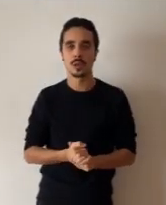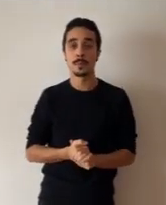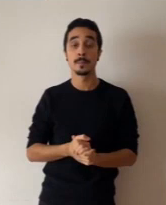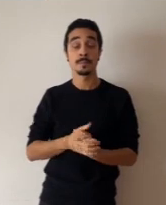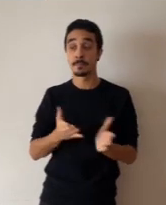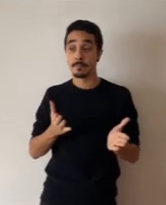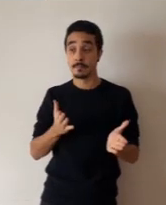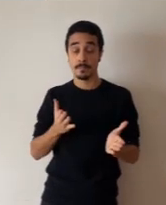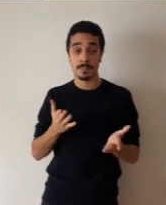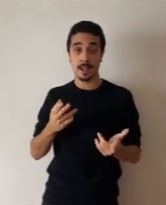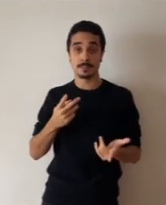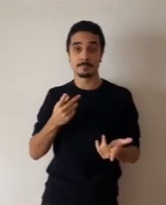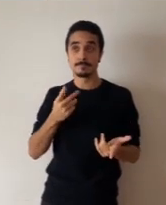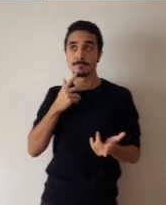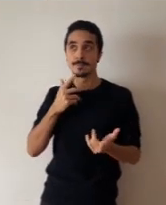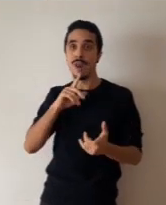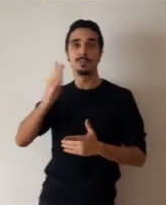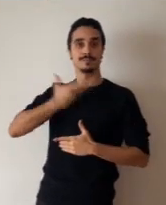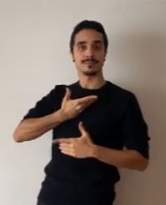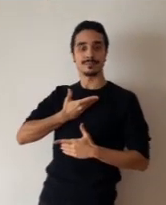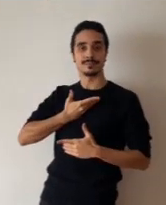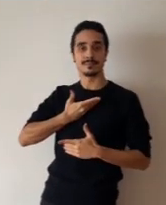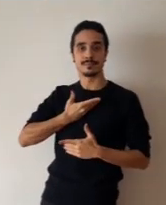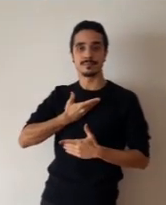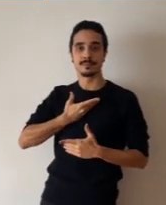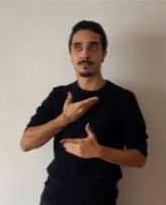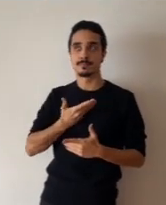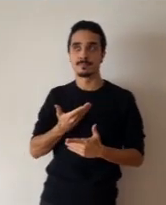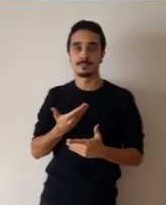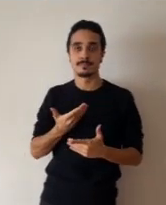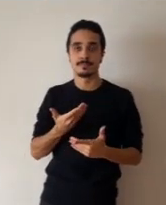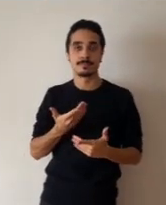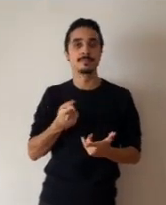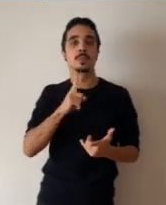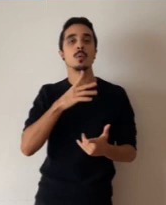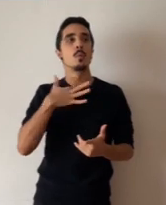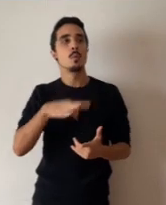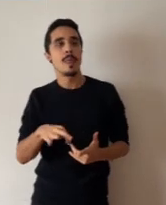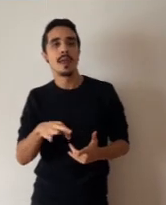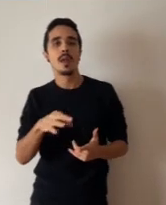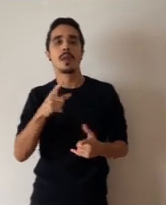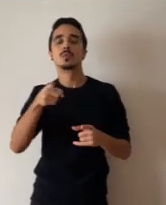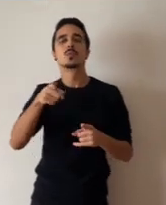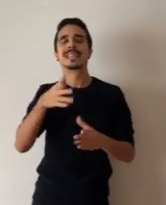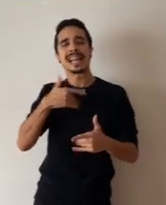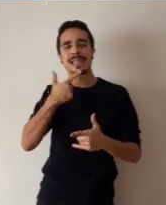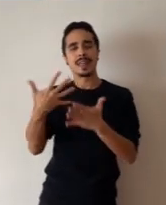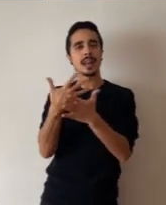influencia, ¿es en todos o solamente en algunos? A ver, el paracetamol influye en la medición